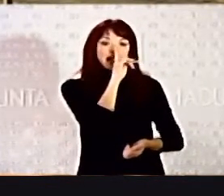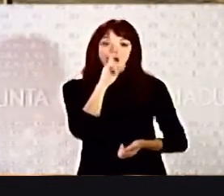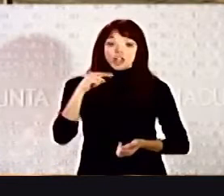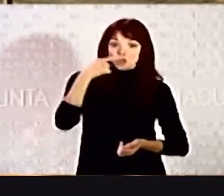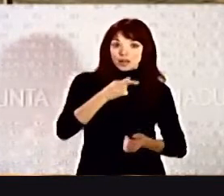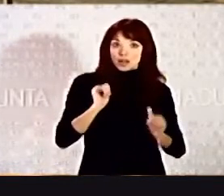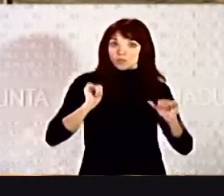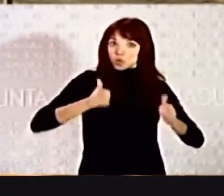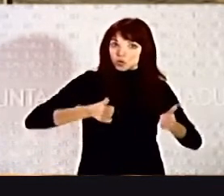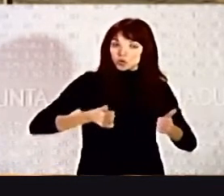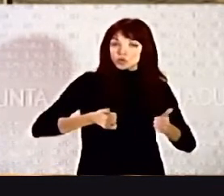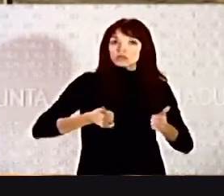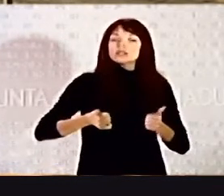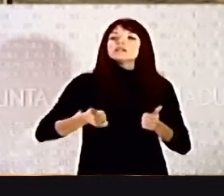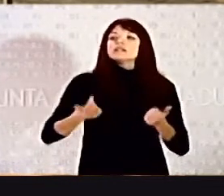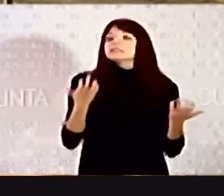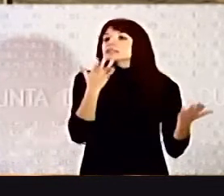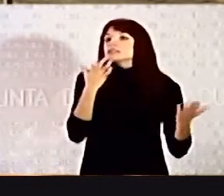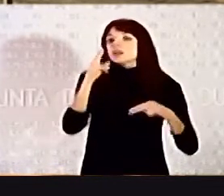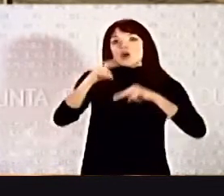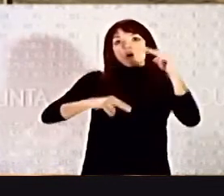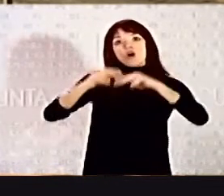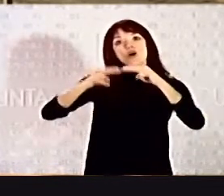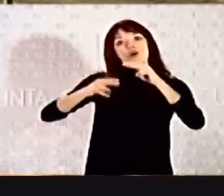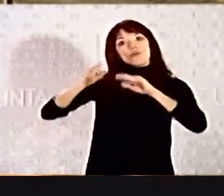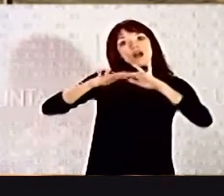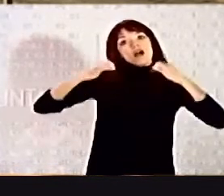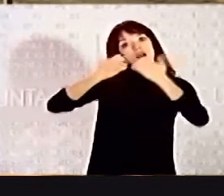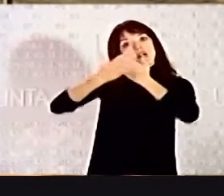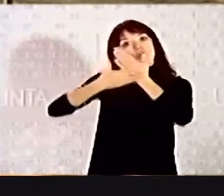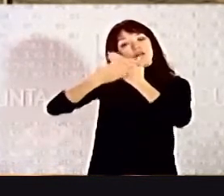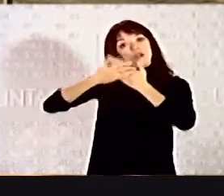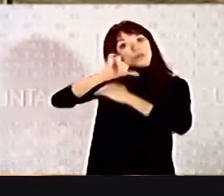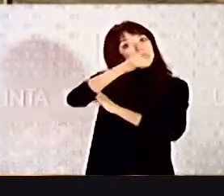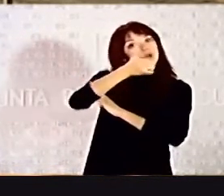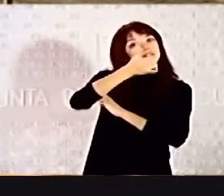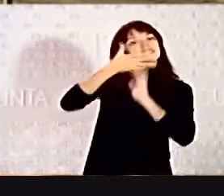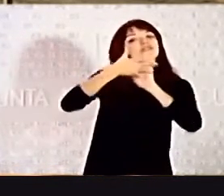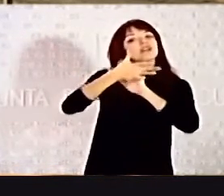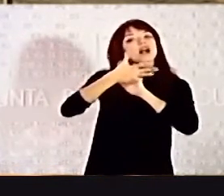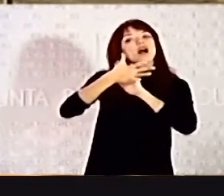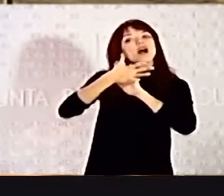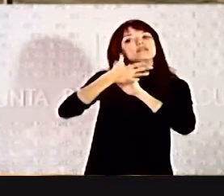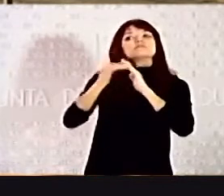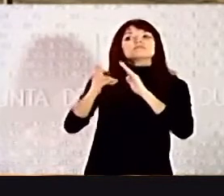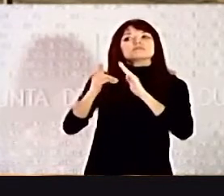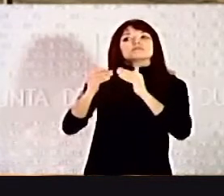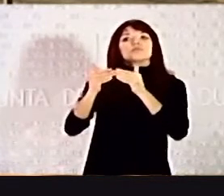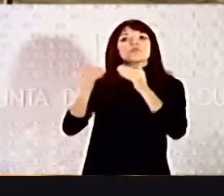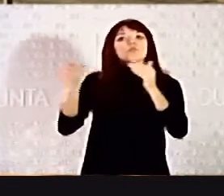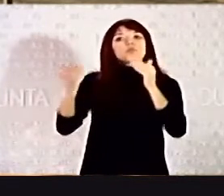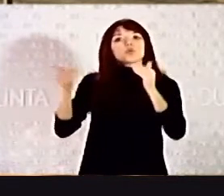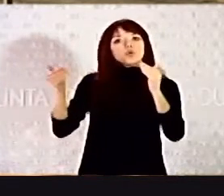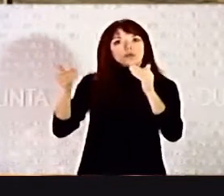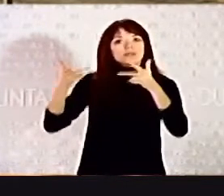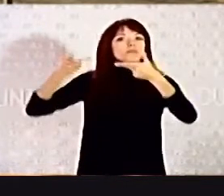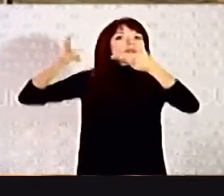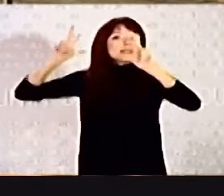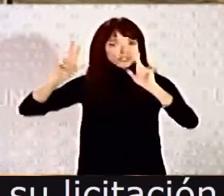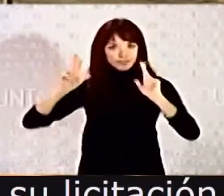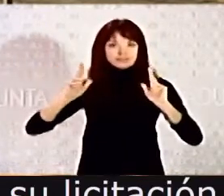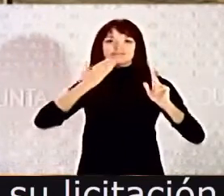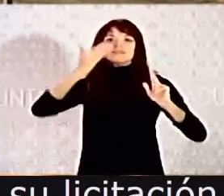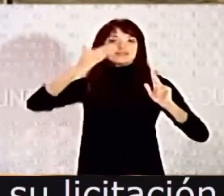aprobamos una obra en el Consejo de Gobierno, estamos autorizando su licitación por ese importe. Y una vez que